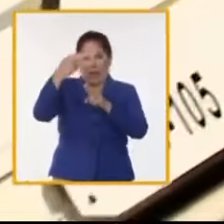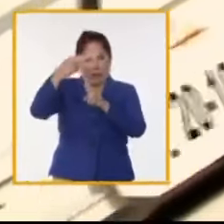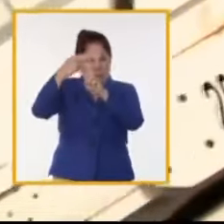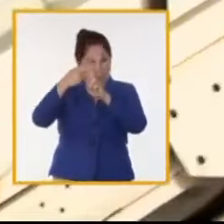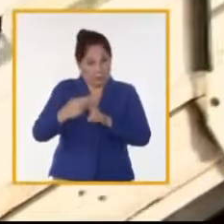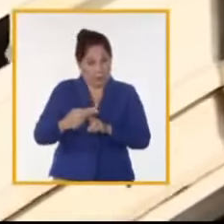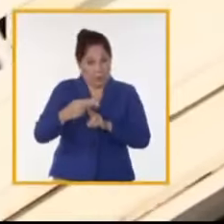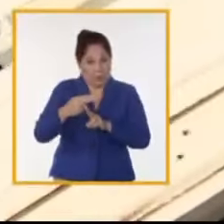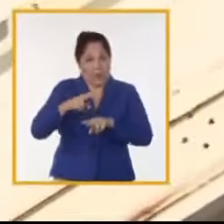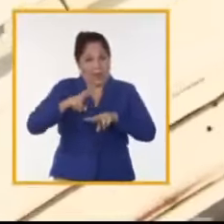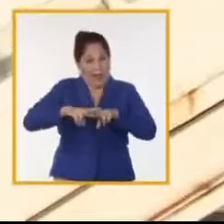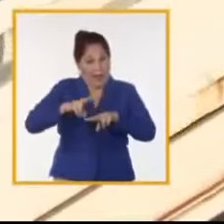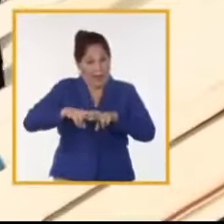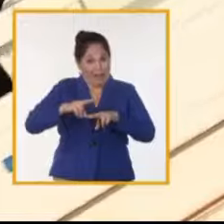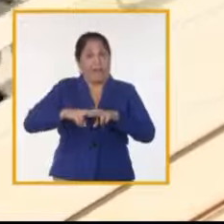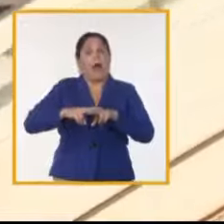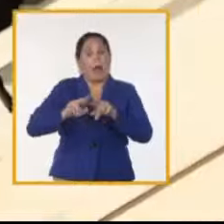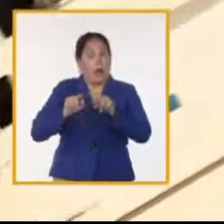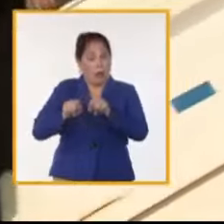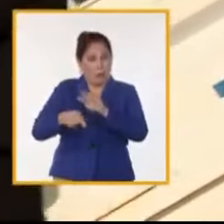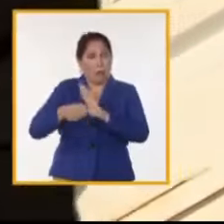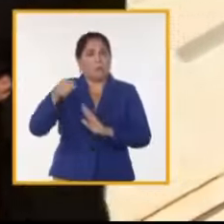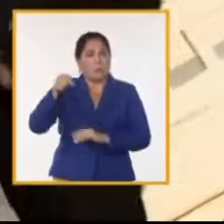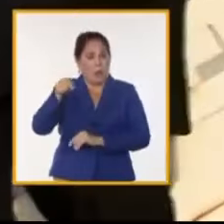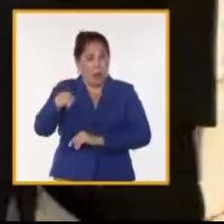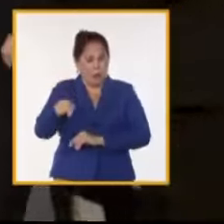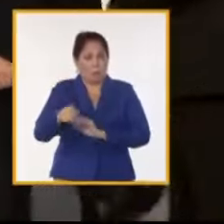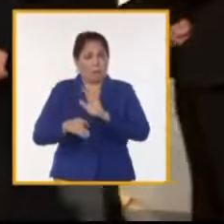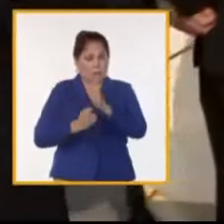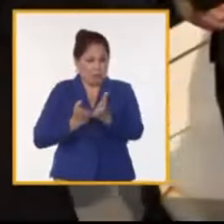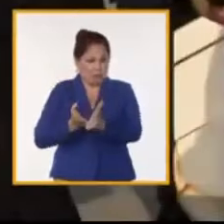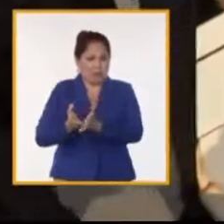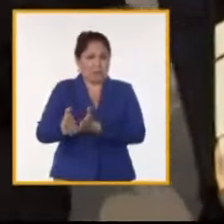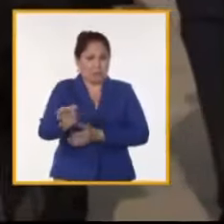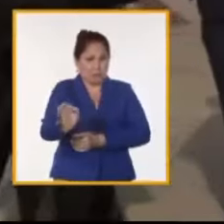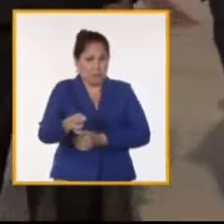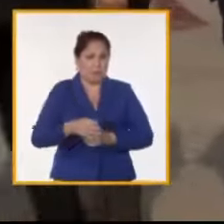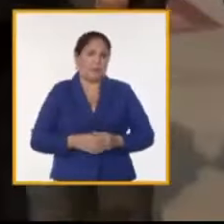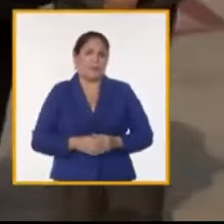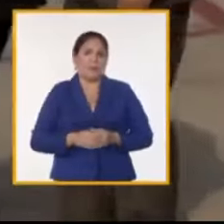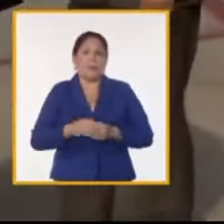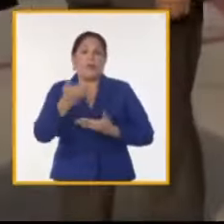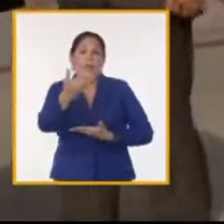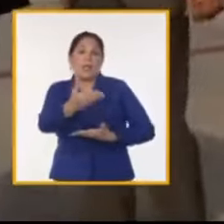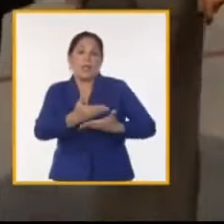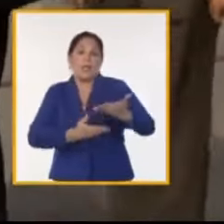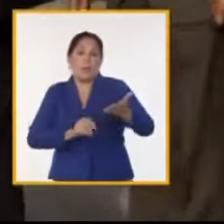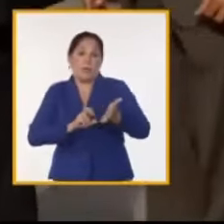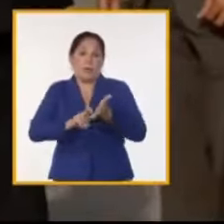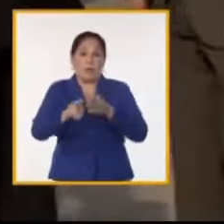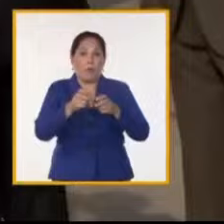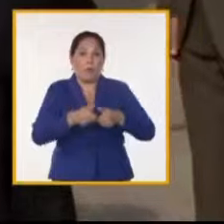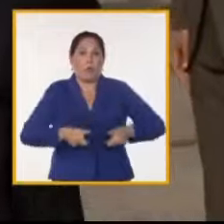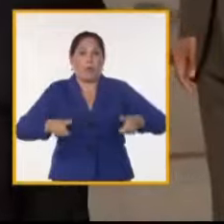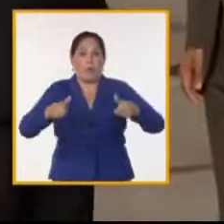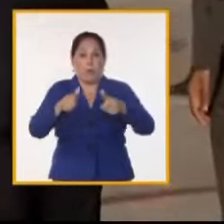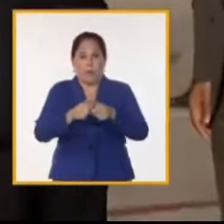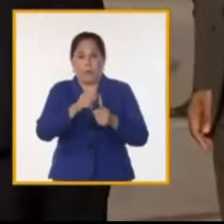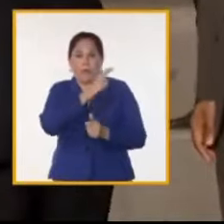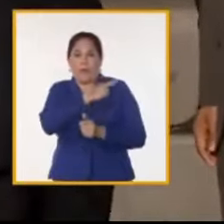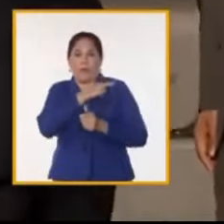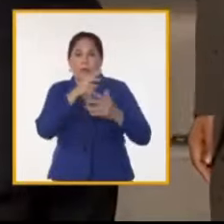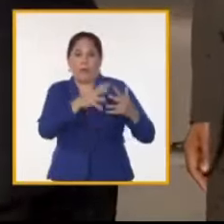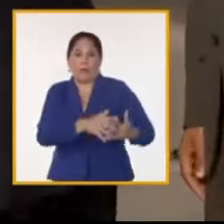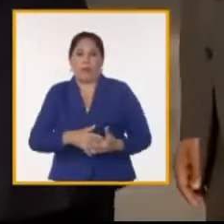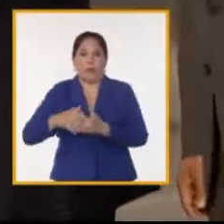pero la Habana continúa en la lista negra de estados patrocinadores del terrorismo en un informe enviado al congreso el jefe de la diplomacia estadounidense